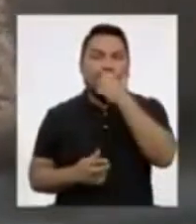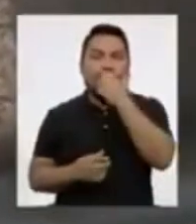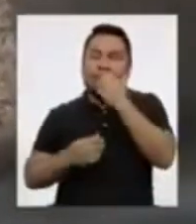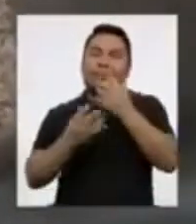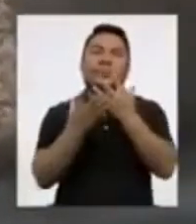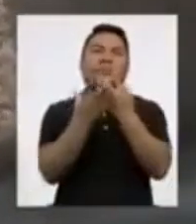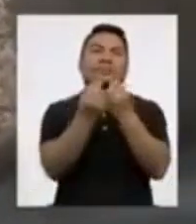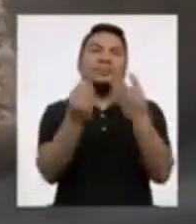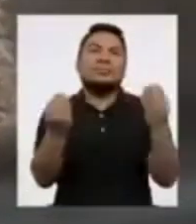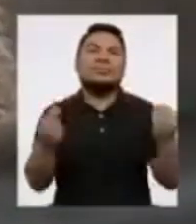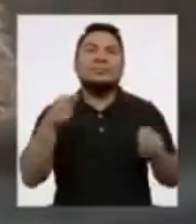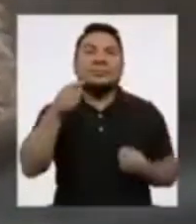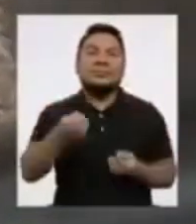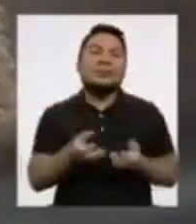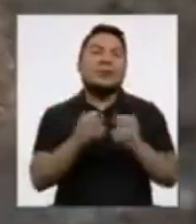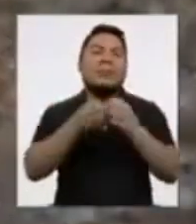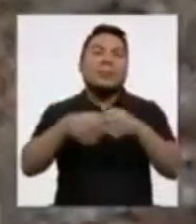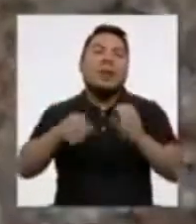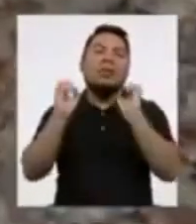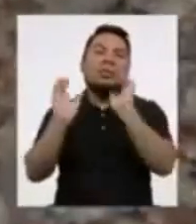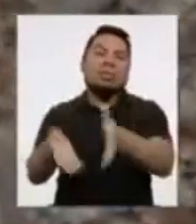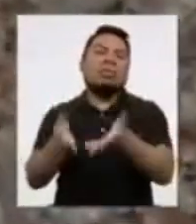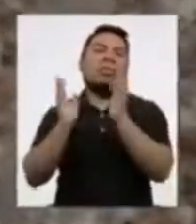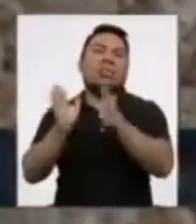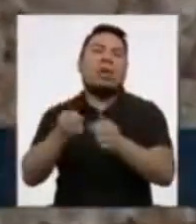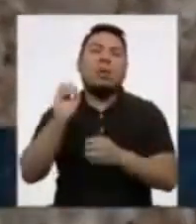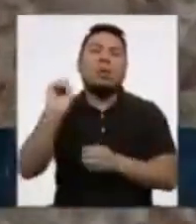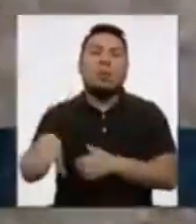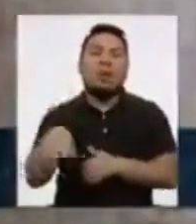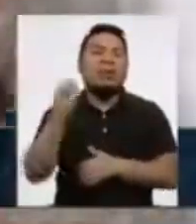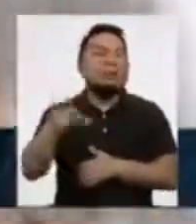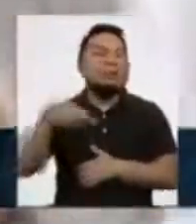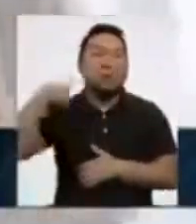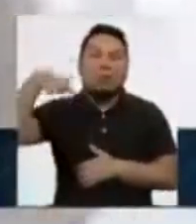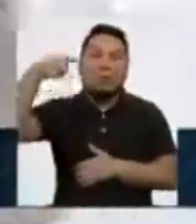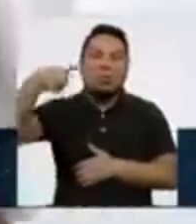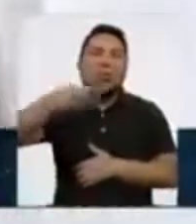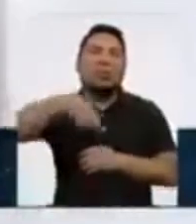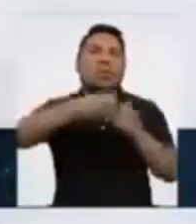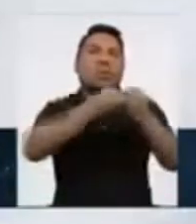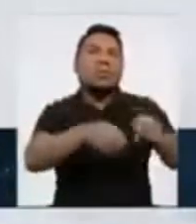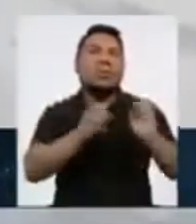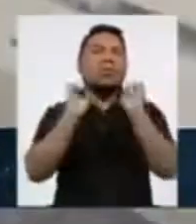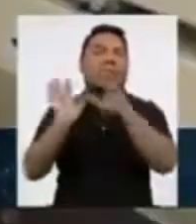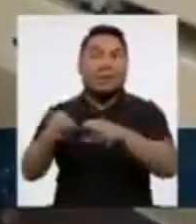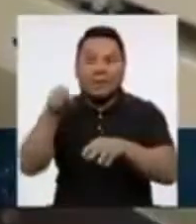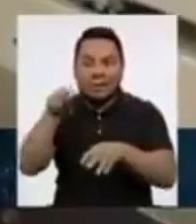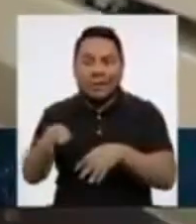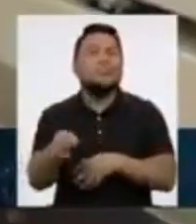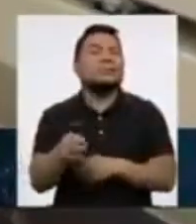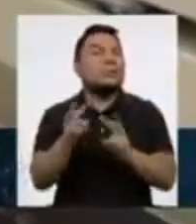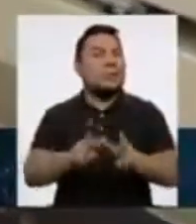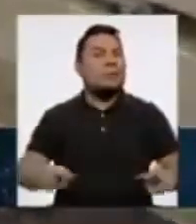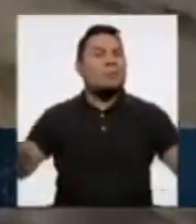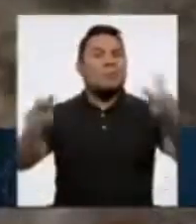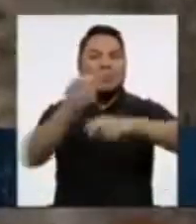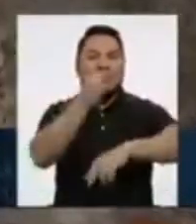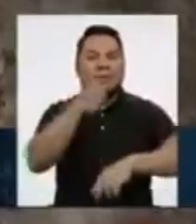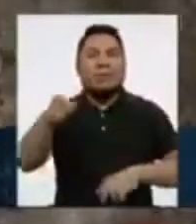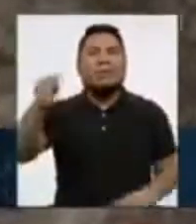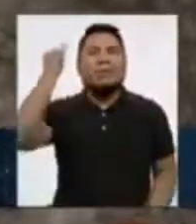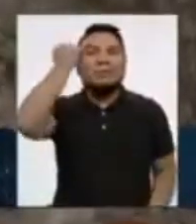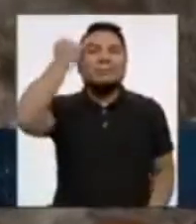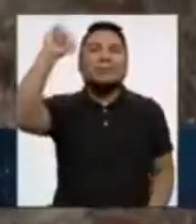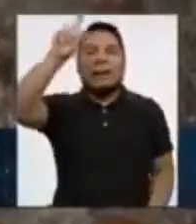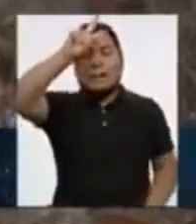Miles de toneladas son desechadas al año, desperdiciando así un mineral de alto nivel nutricional. Pero un invento peruano